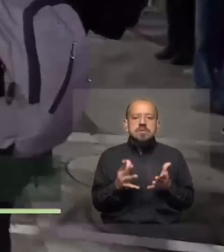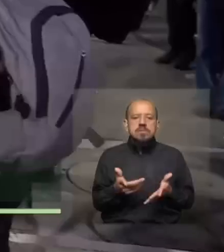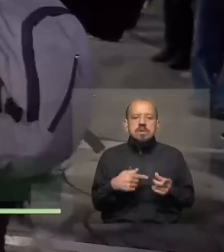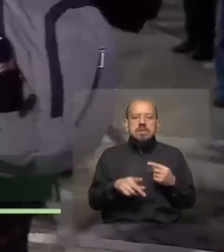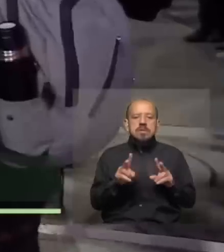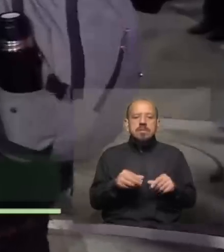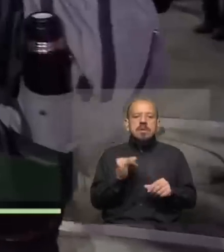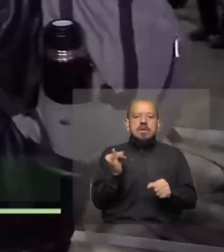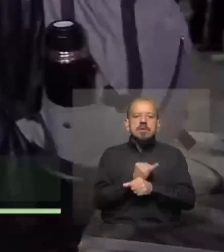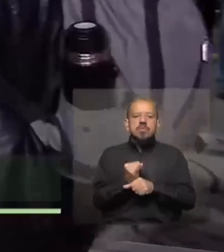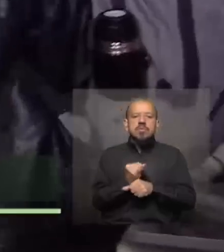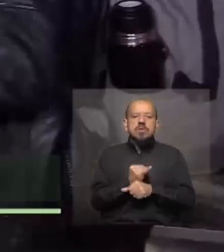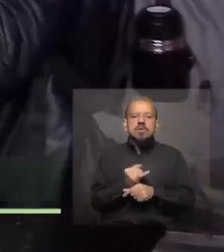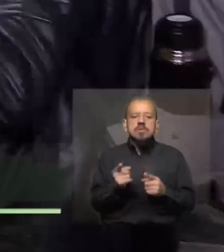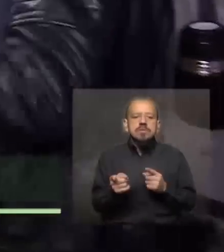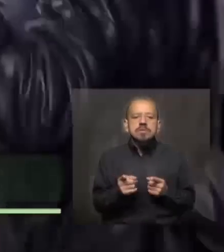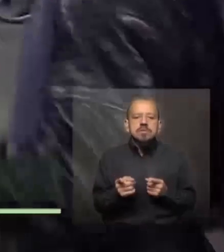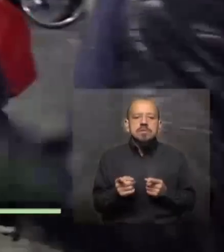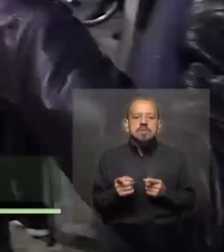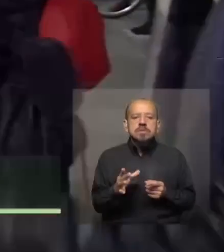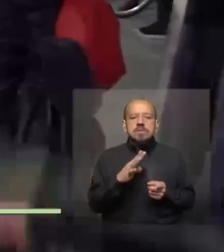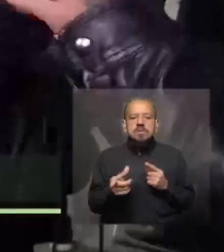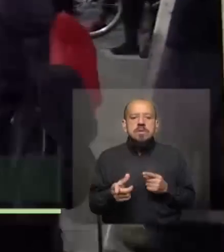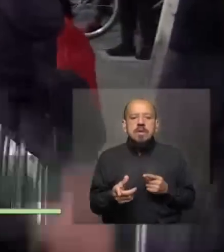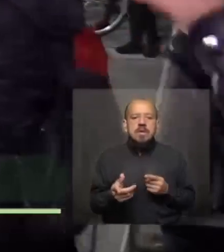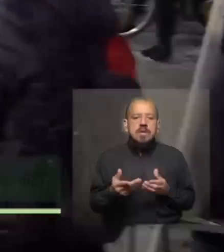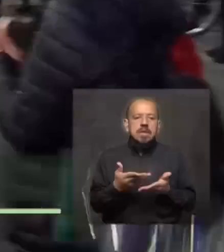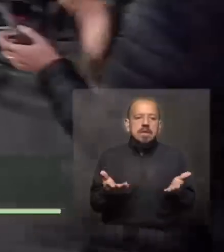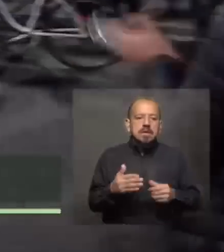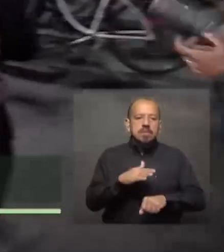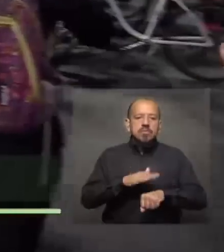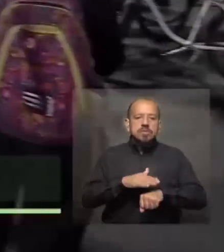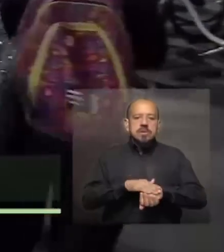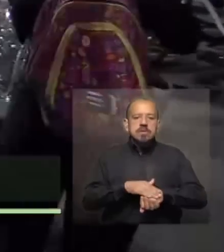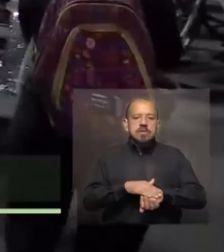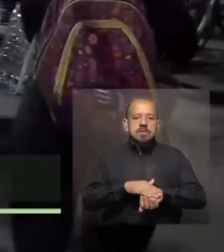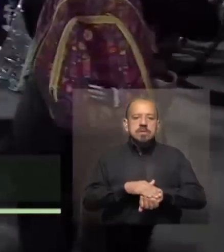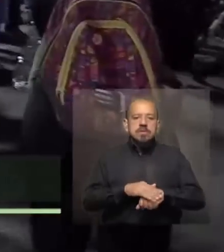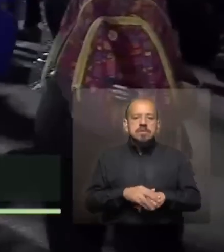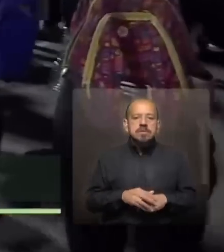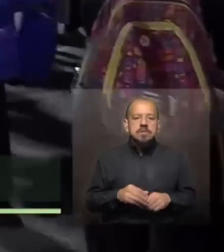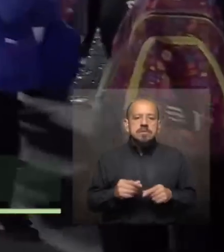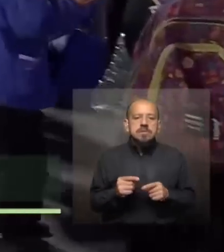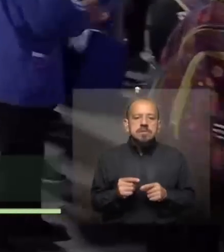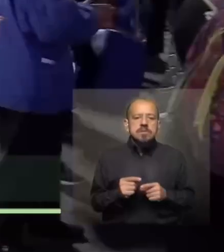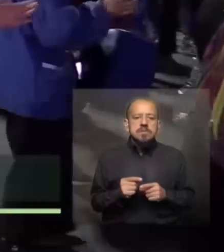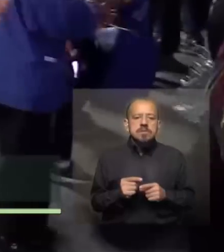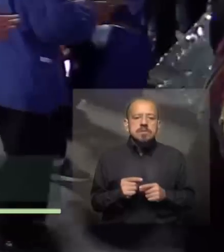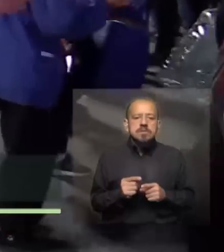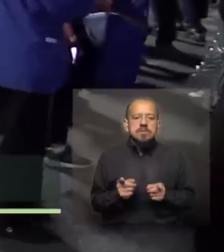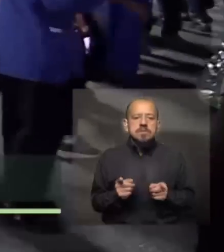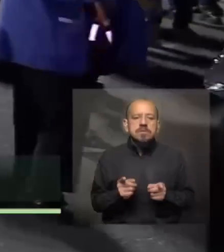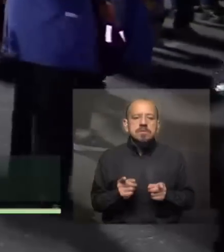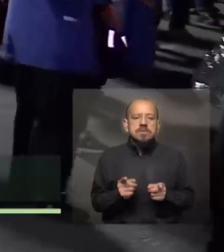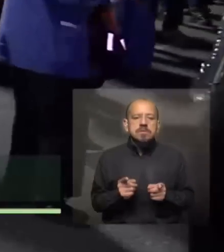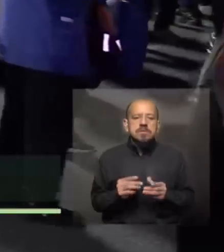agroindustriales y tenemos que repartir responsabilidades no es un tema que